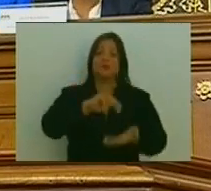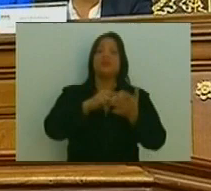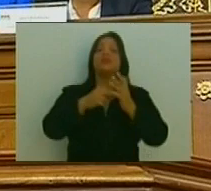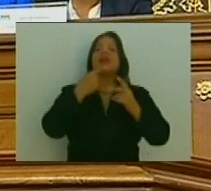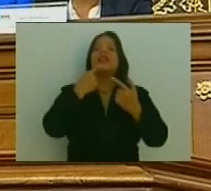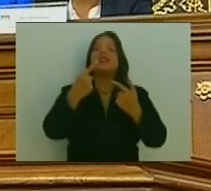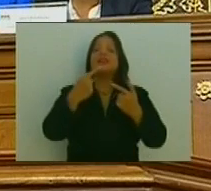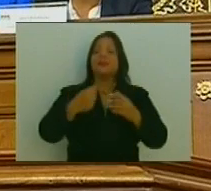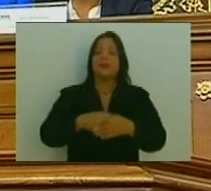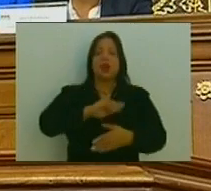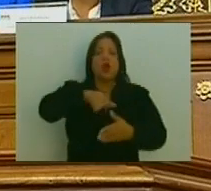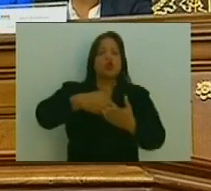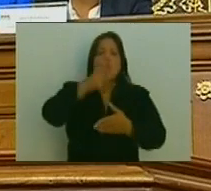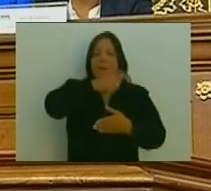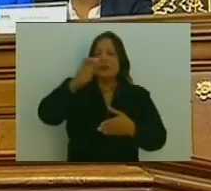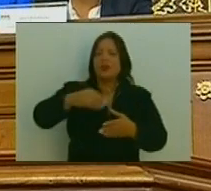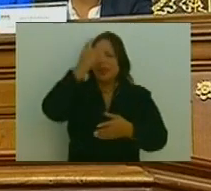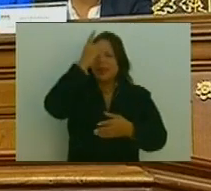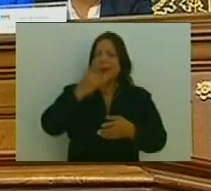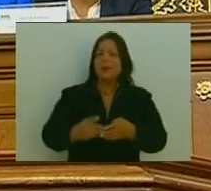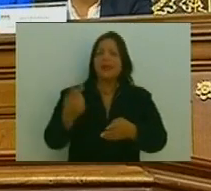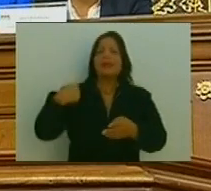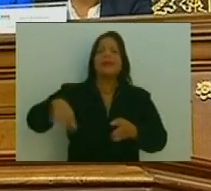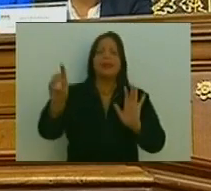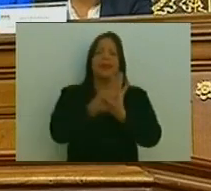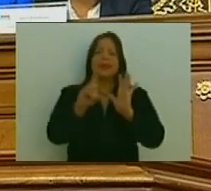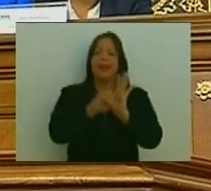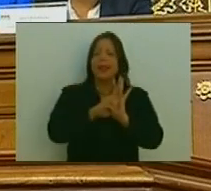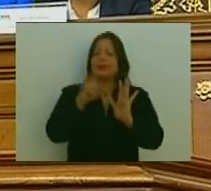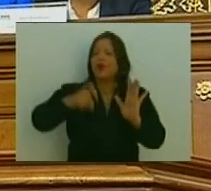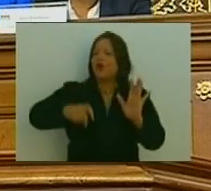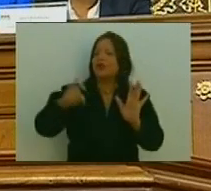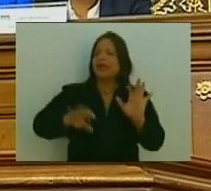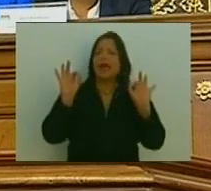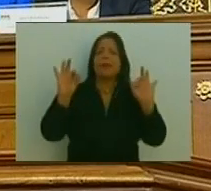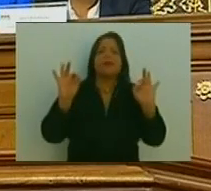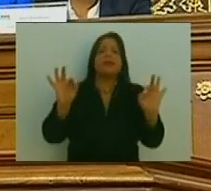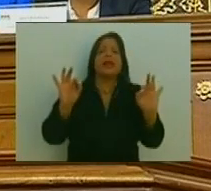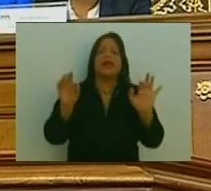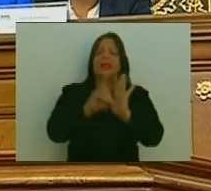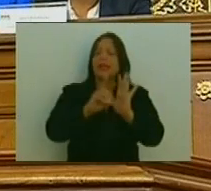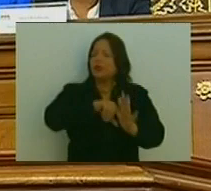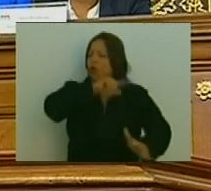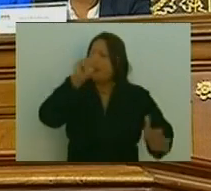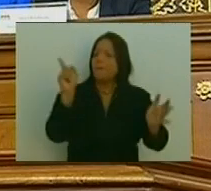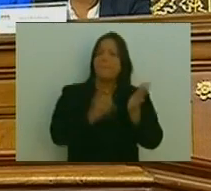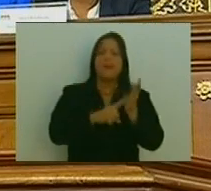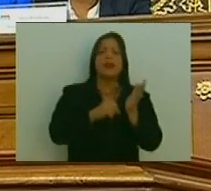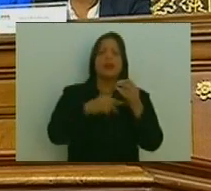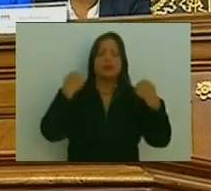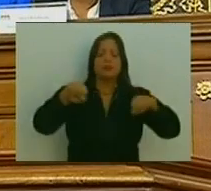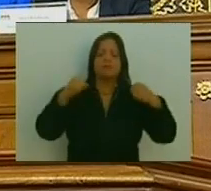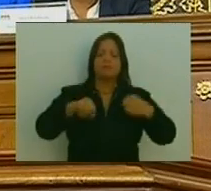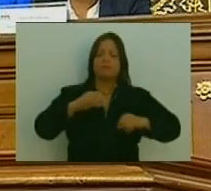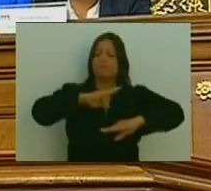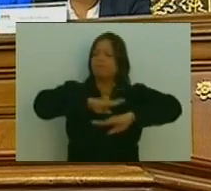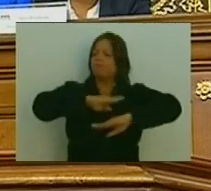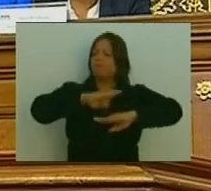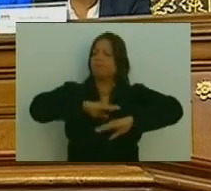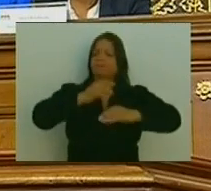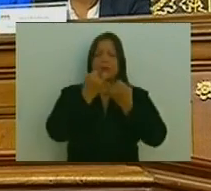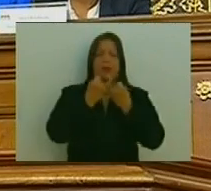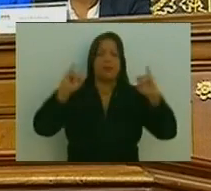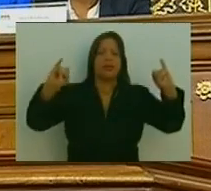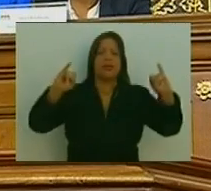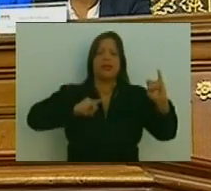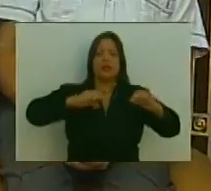así: toda persona con discapacidad o necesidades especiales tiene derecho al ejercicio pleno y autónomo